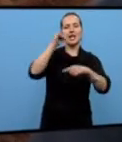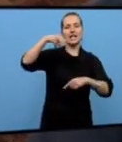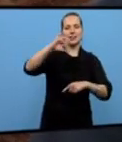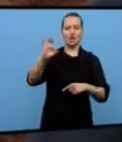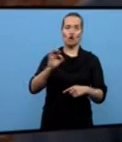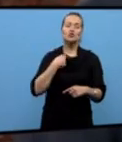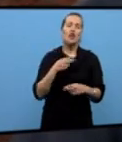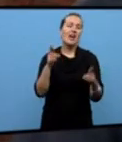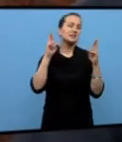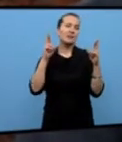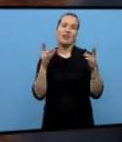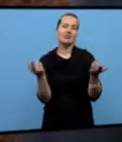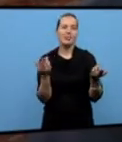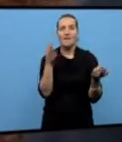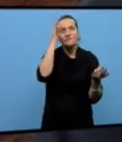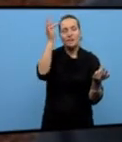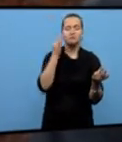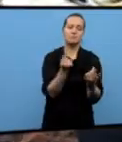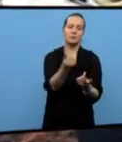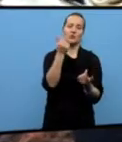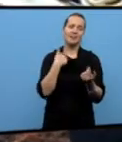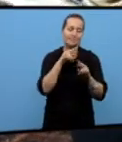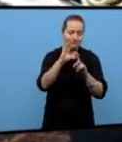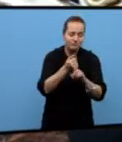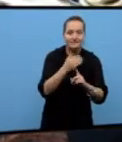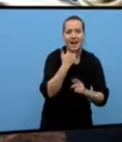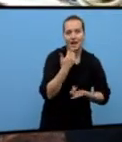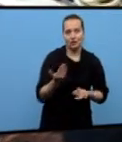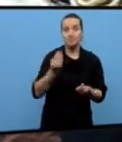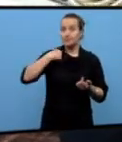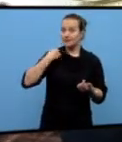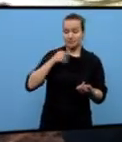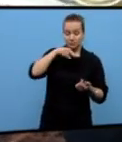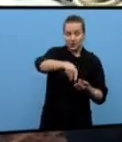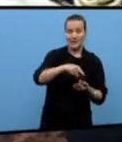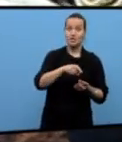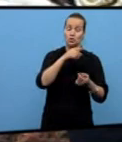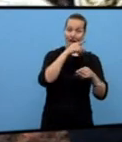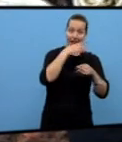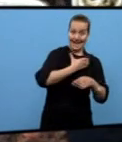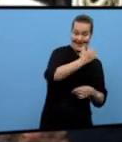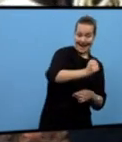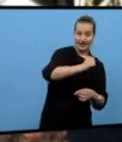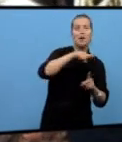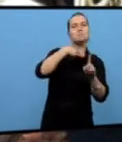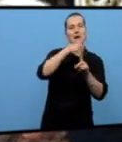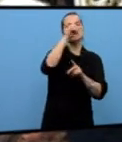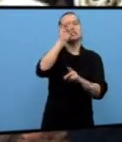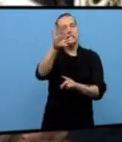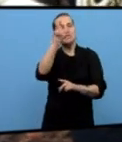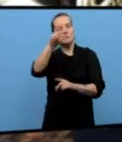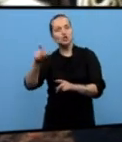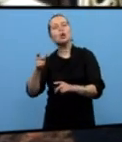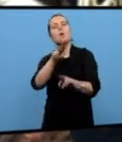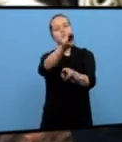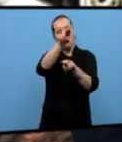Tengo poca esperanza alguna de que encontremos restos. Co pequeniño do Incio foron 15 os veciños perseguidos e asesinados pola represión